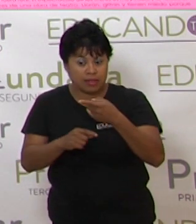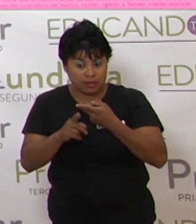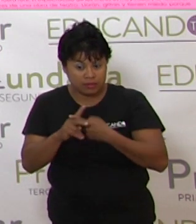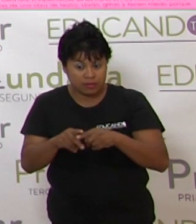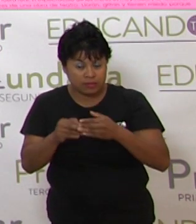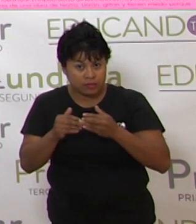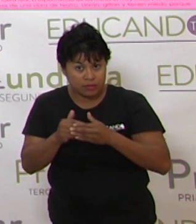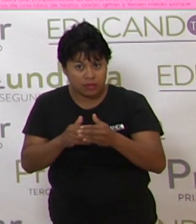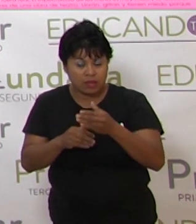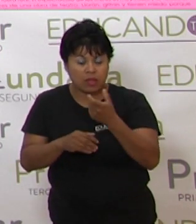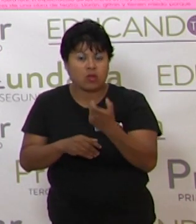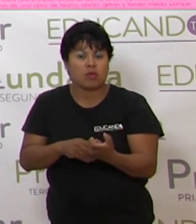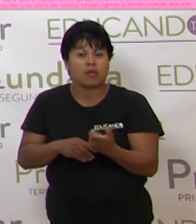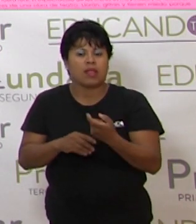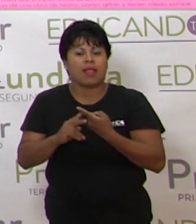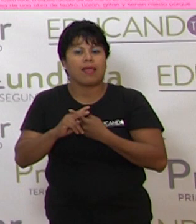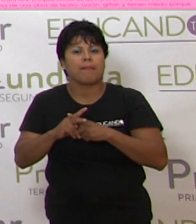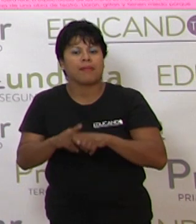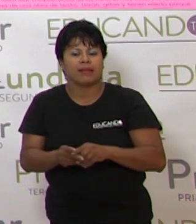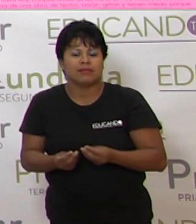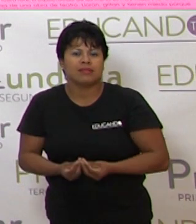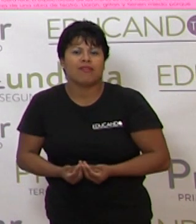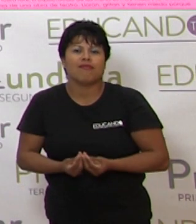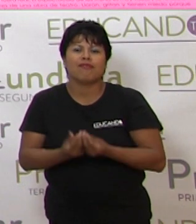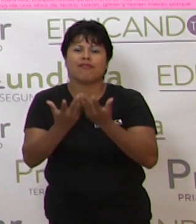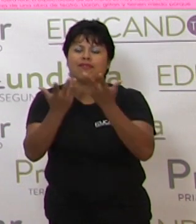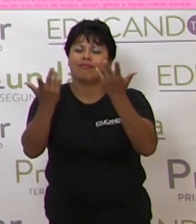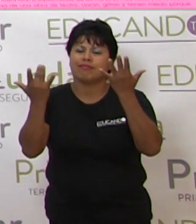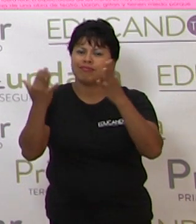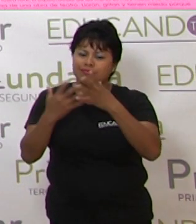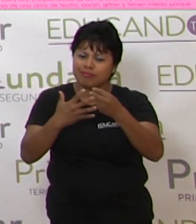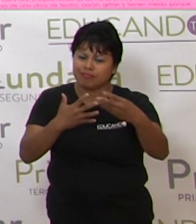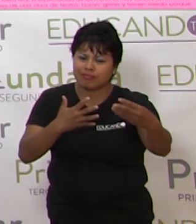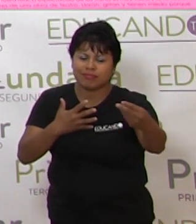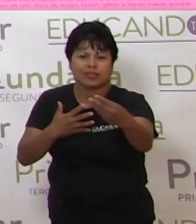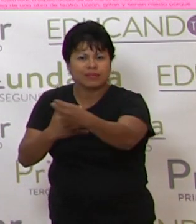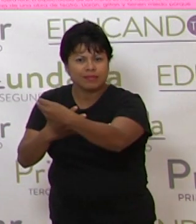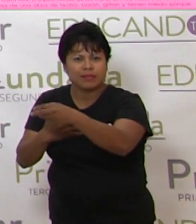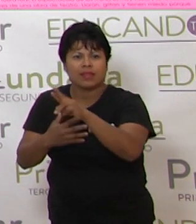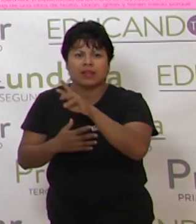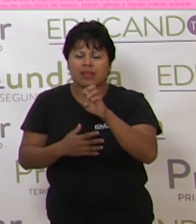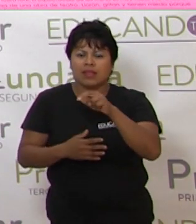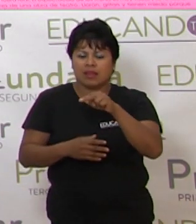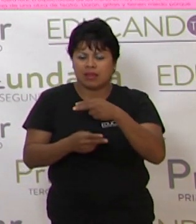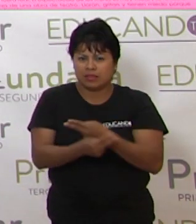auge económico empieza a florecer el Renacimiento.